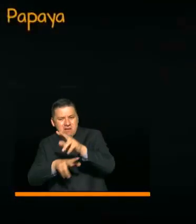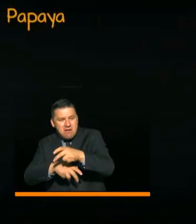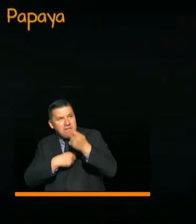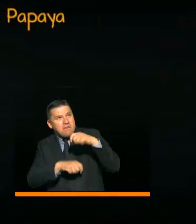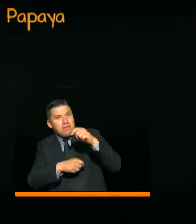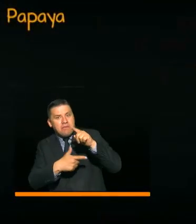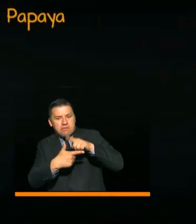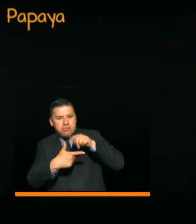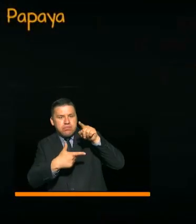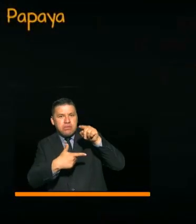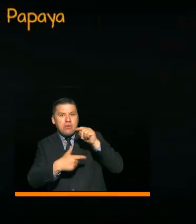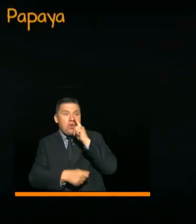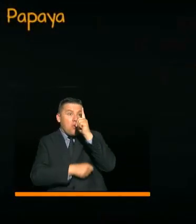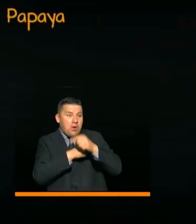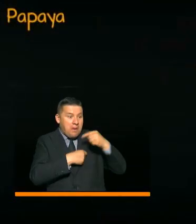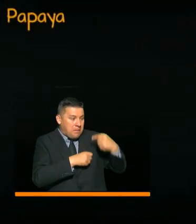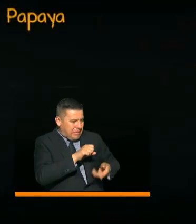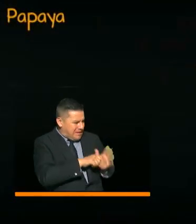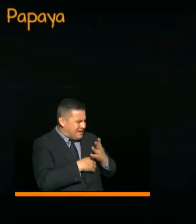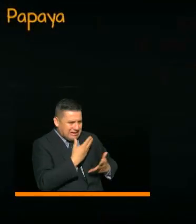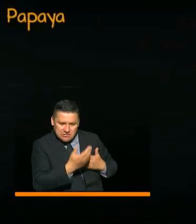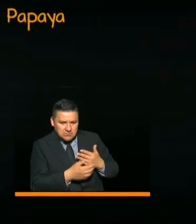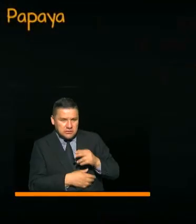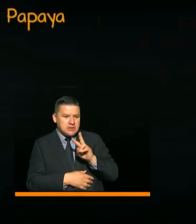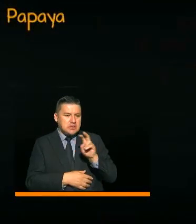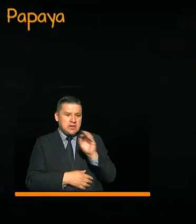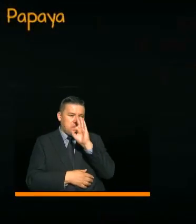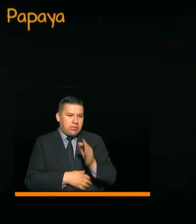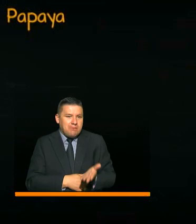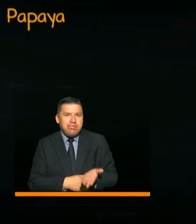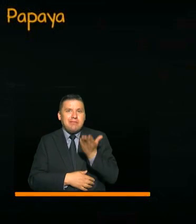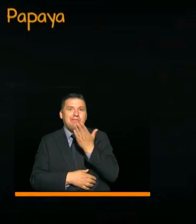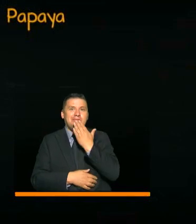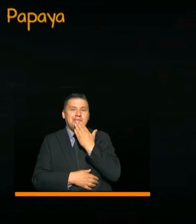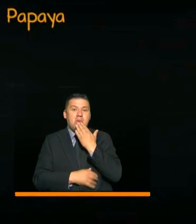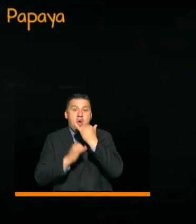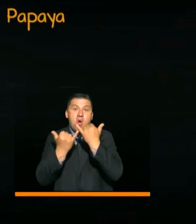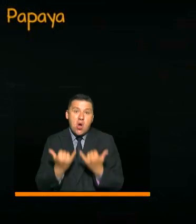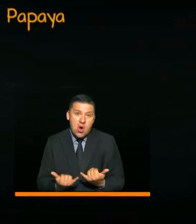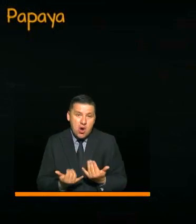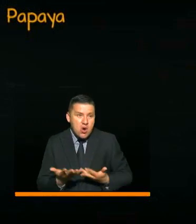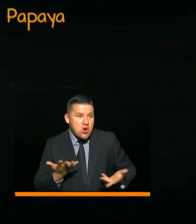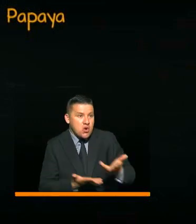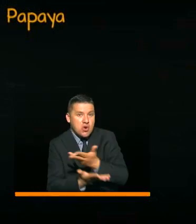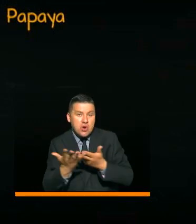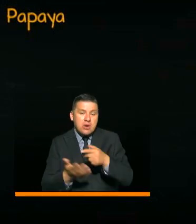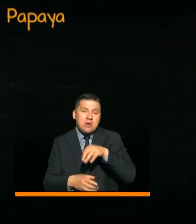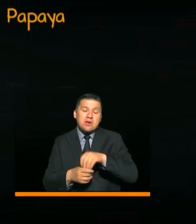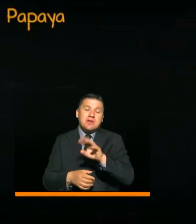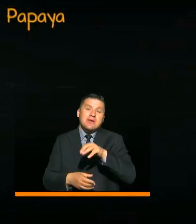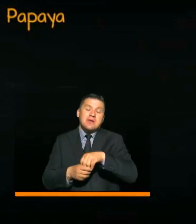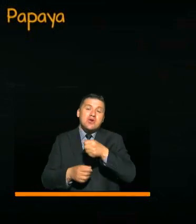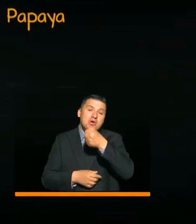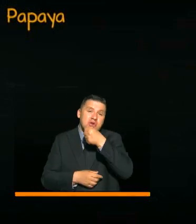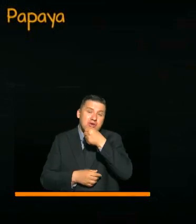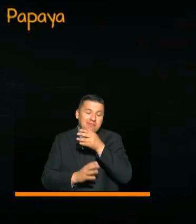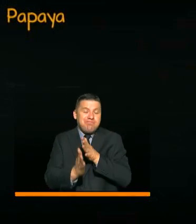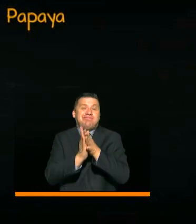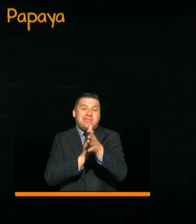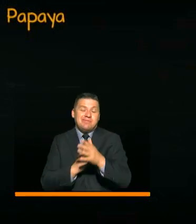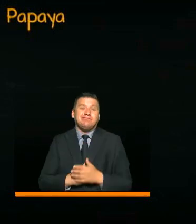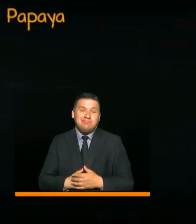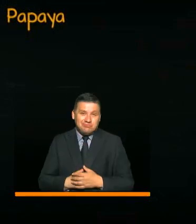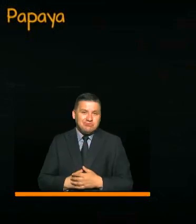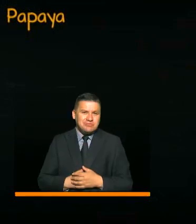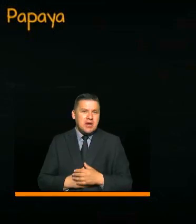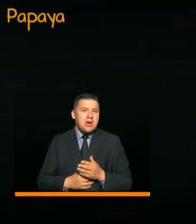agropecuarios creciera en un año de pandemia en el 7%. Y hoy compartíamos la noticia también con los colombianos de